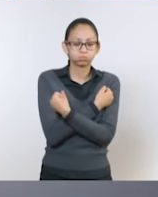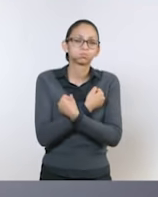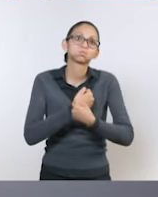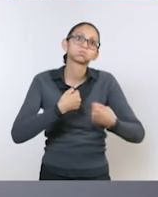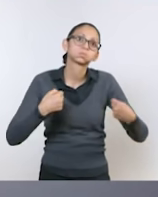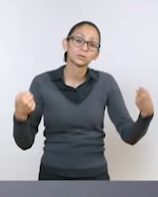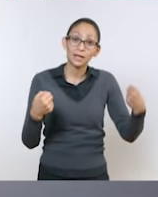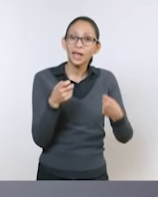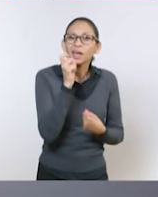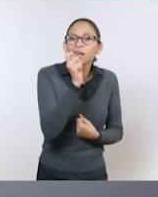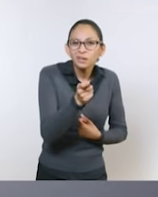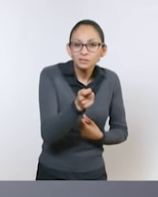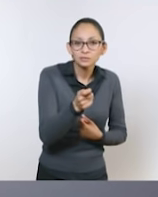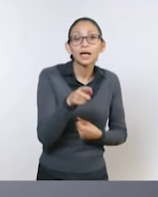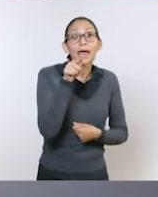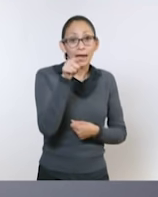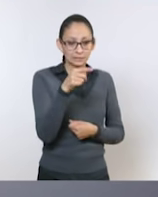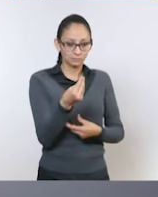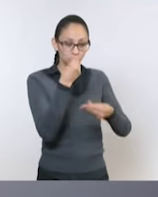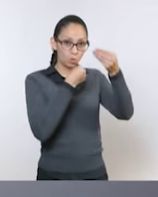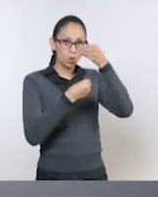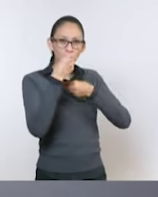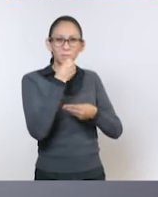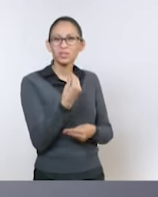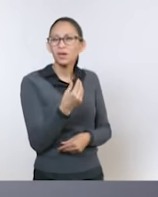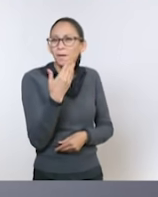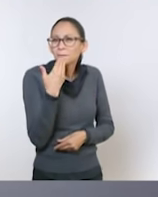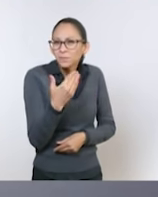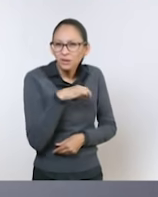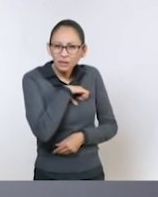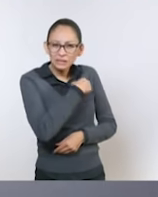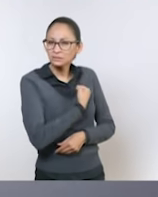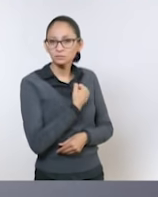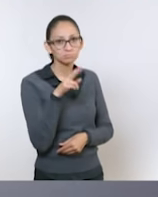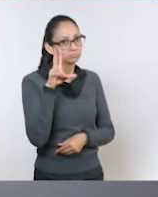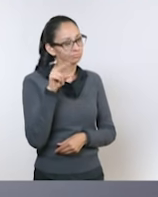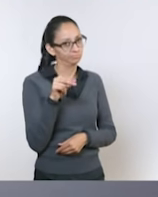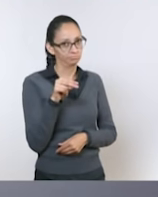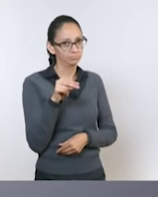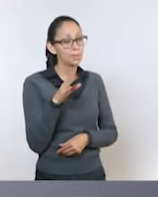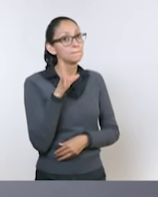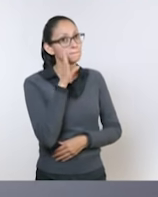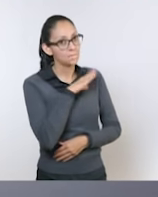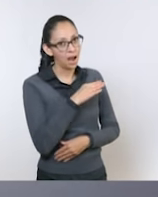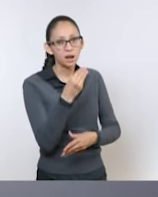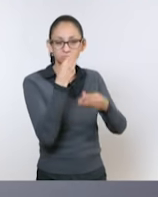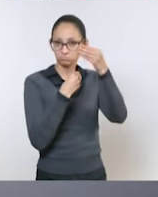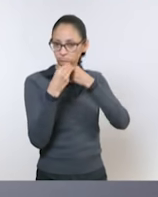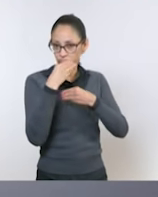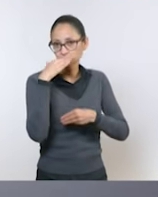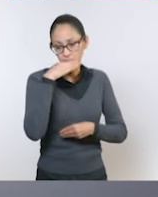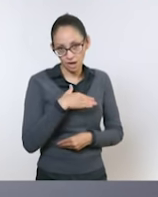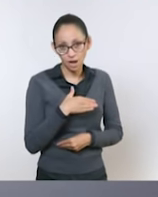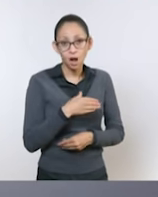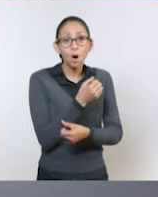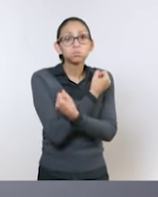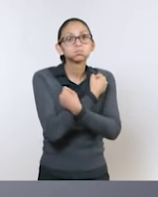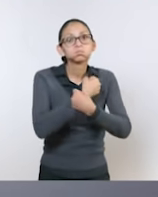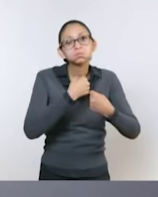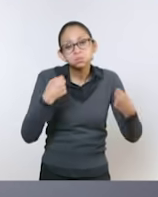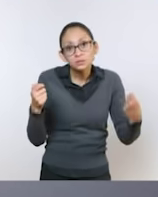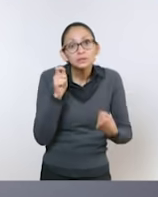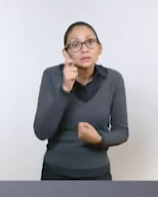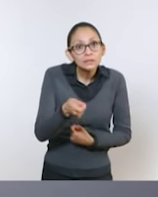obesidad. Ambos casos se derivan de una alimentación con mala calidad y cantidad de, en cuestión de